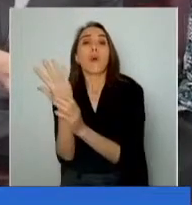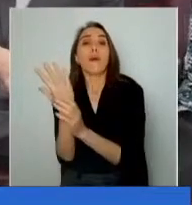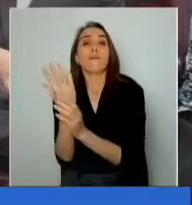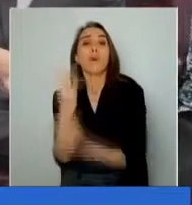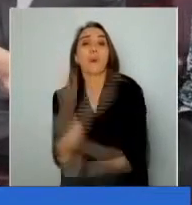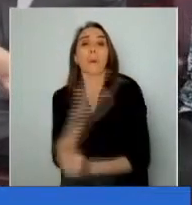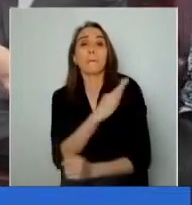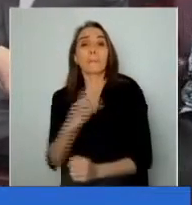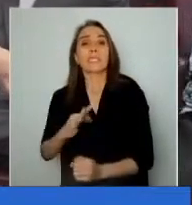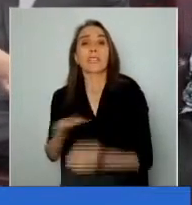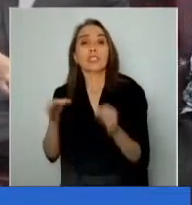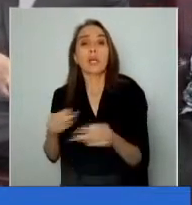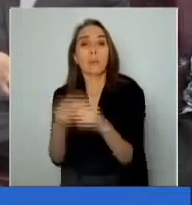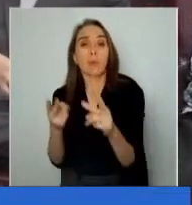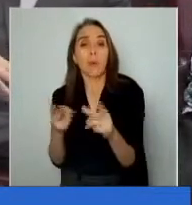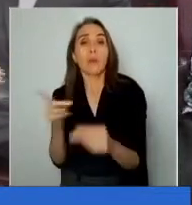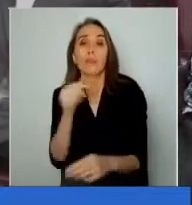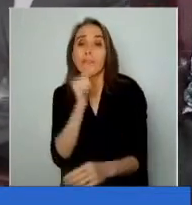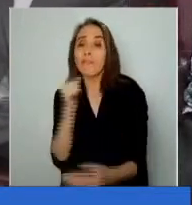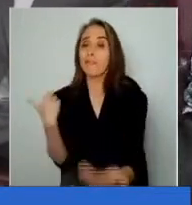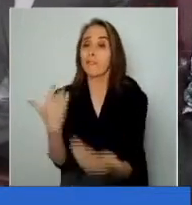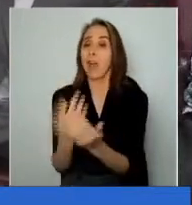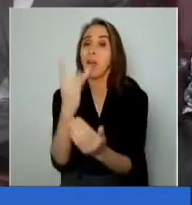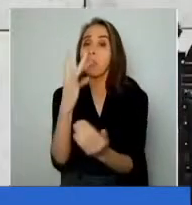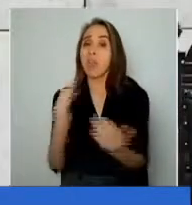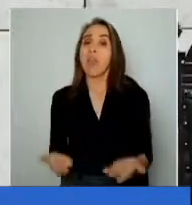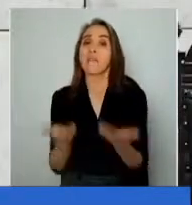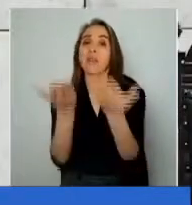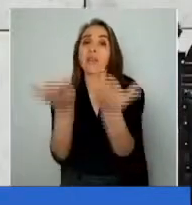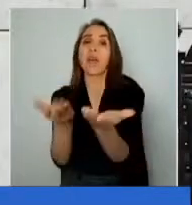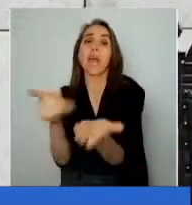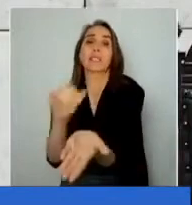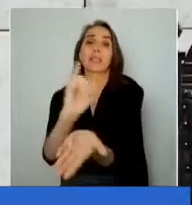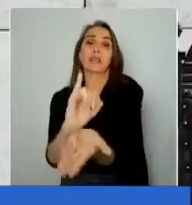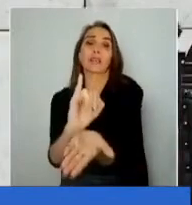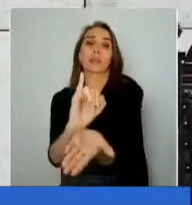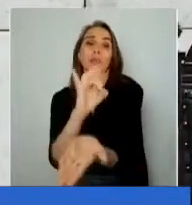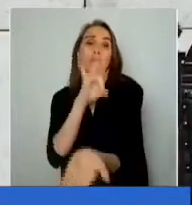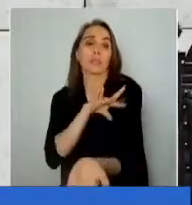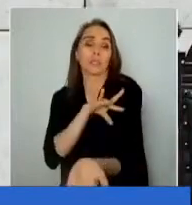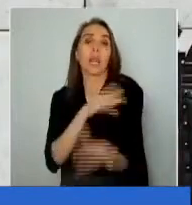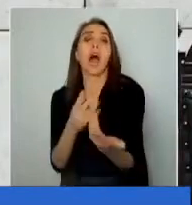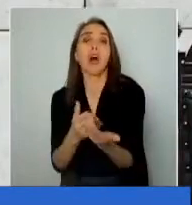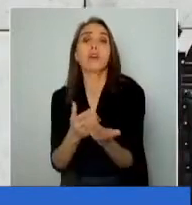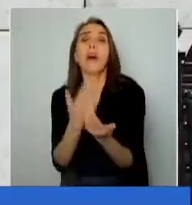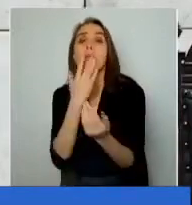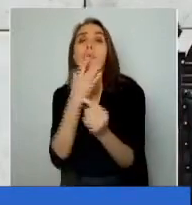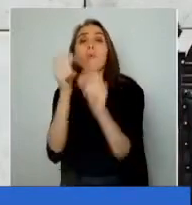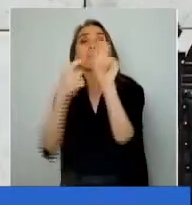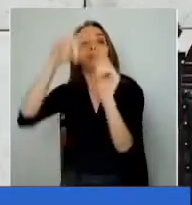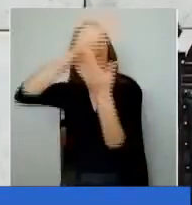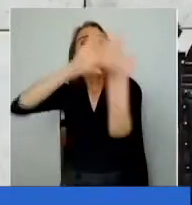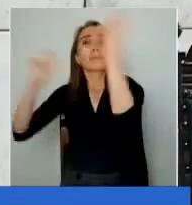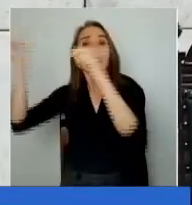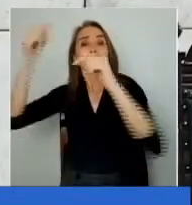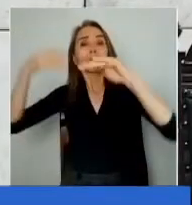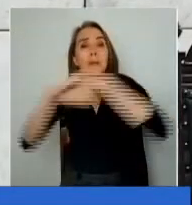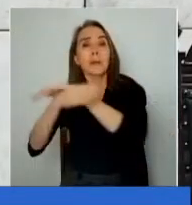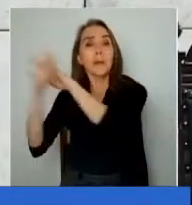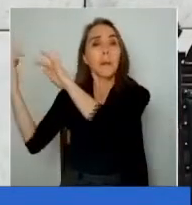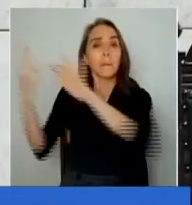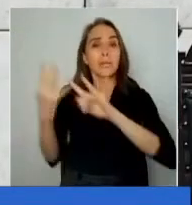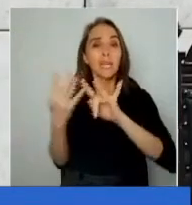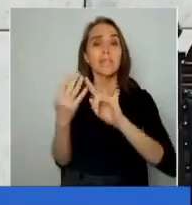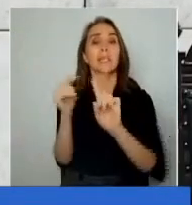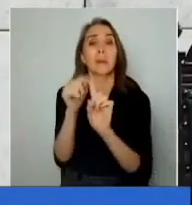que es una gran deuda que tenemos con chile ahora hablemos de migración detrás de muchos migrantes que